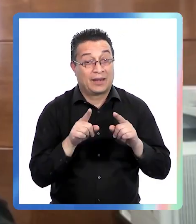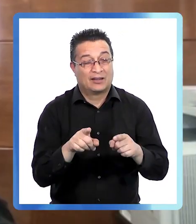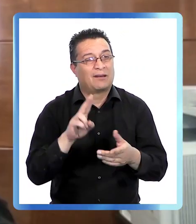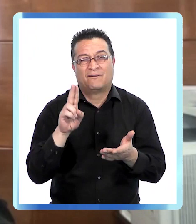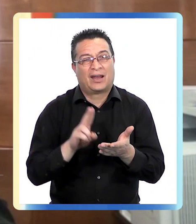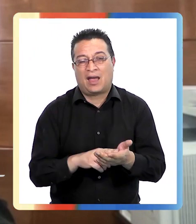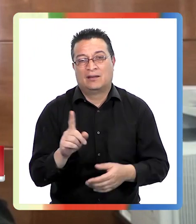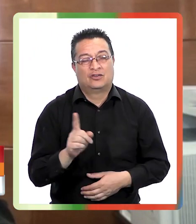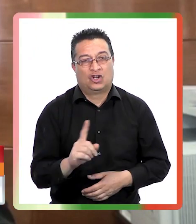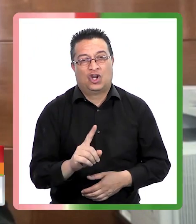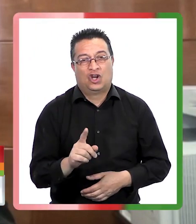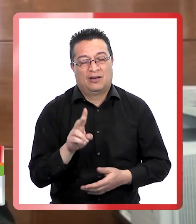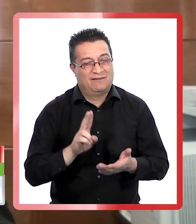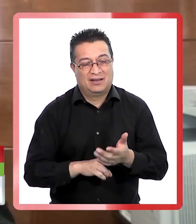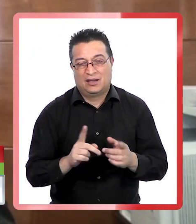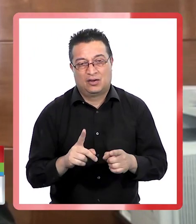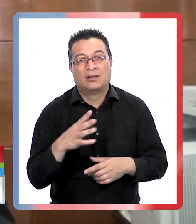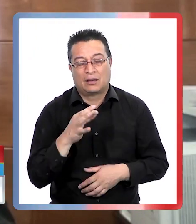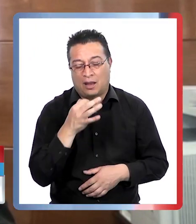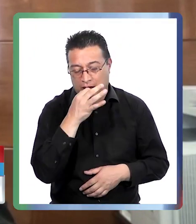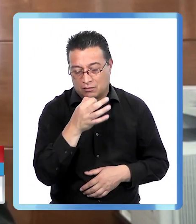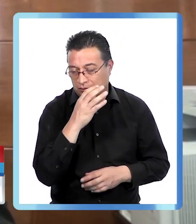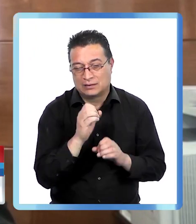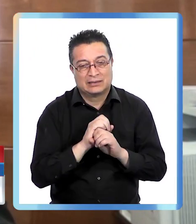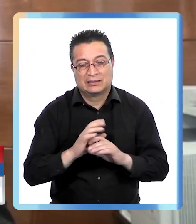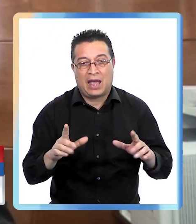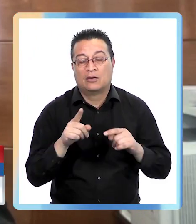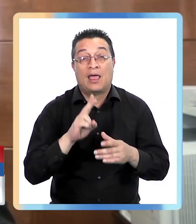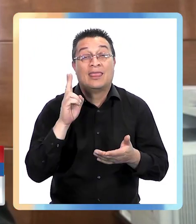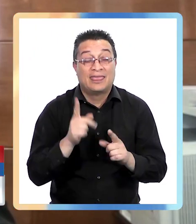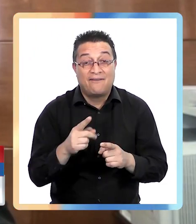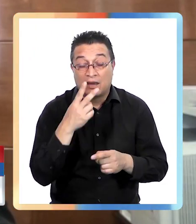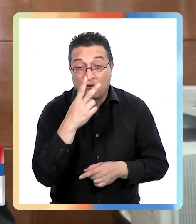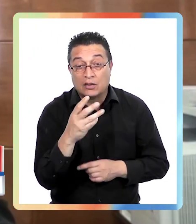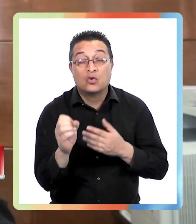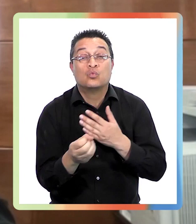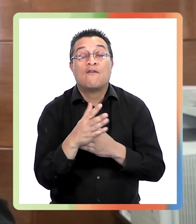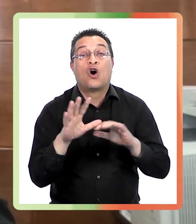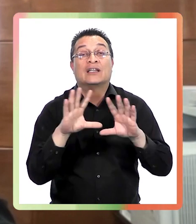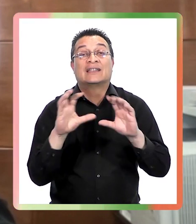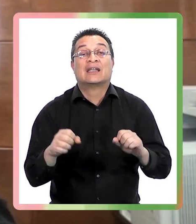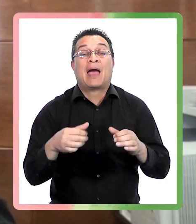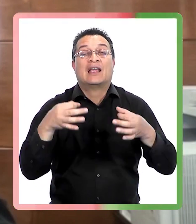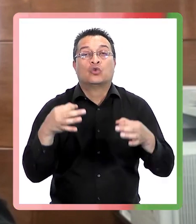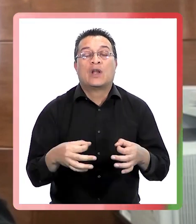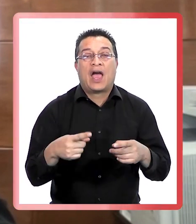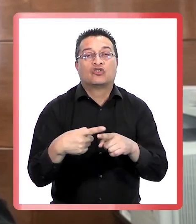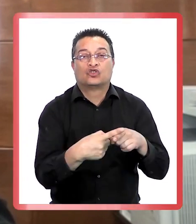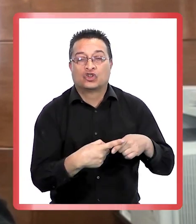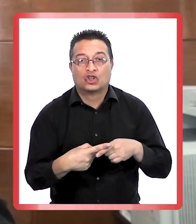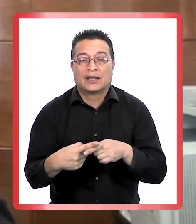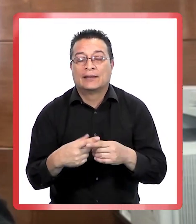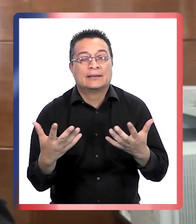eso no es efectivo. Eso no es efectivo y lo digo categóricamente. Aquí lo que tenemos que ver en nuestro nuevo sistema de seguridad social es